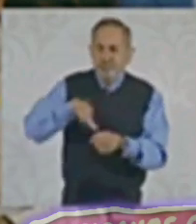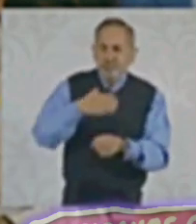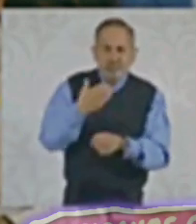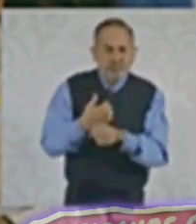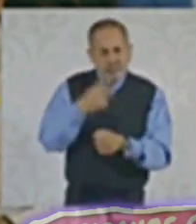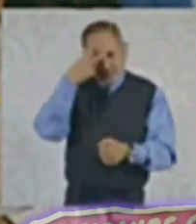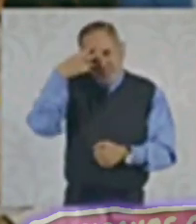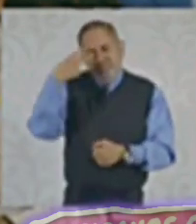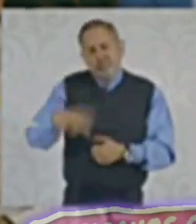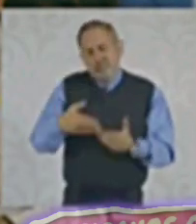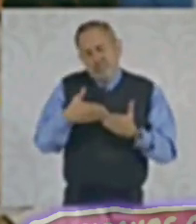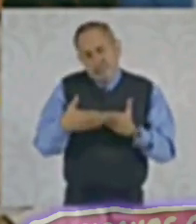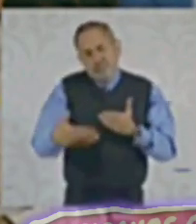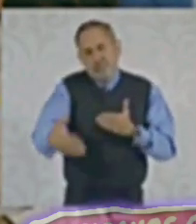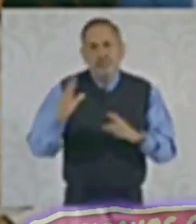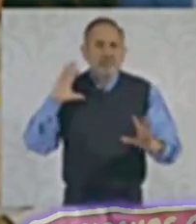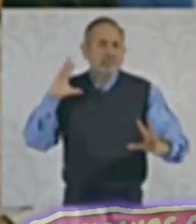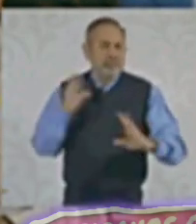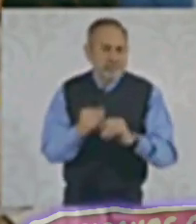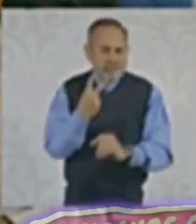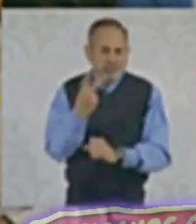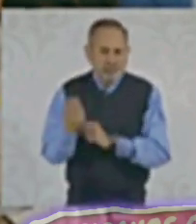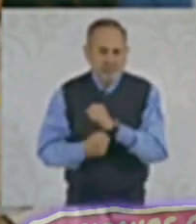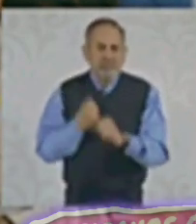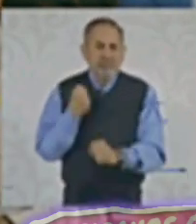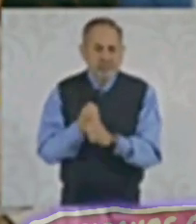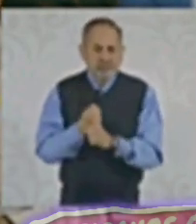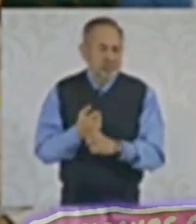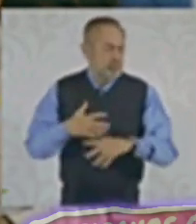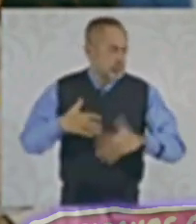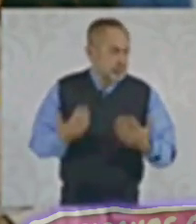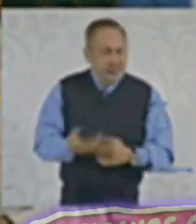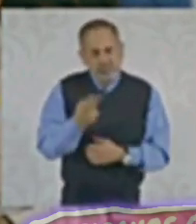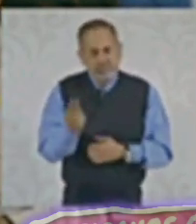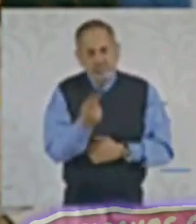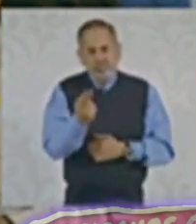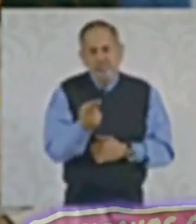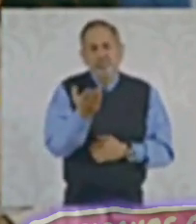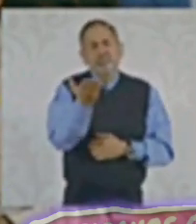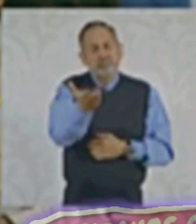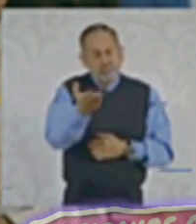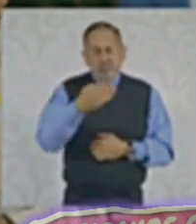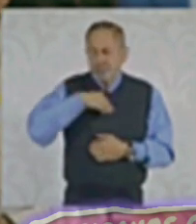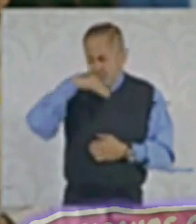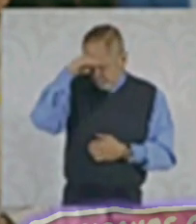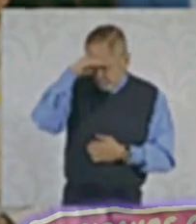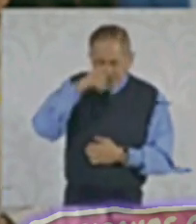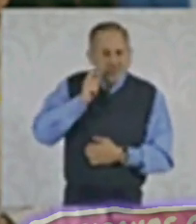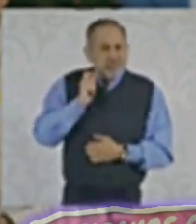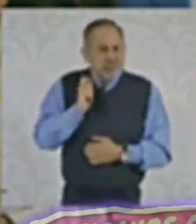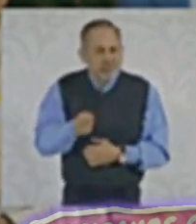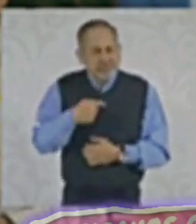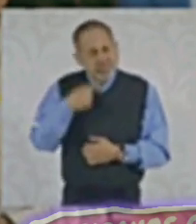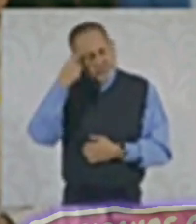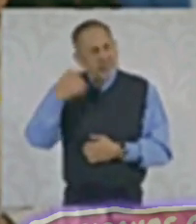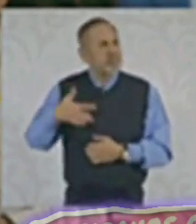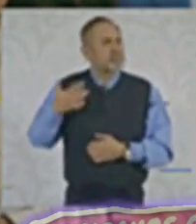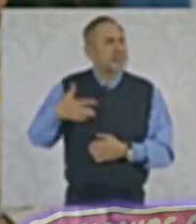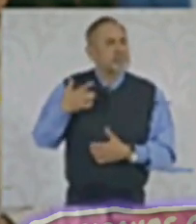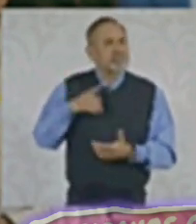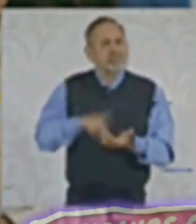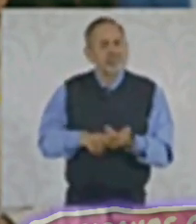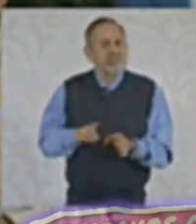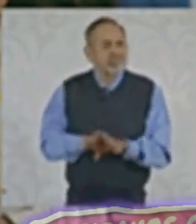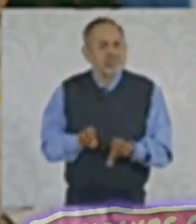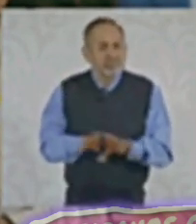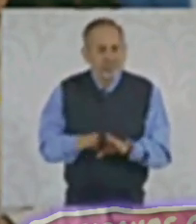a lo largo de estos 200 años. Para usted, Presidenta, ¿qué significa, más allá de